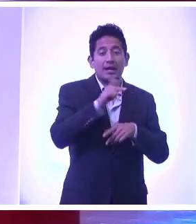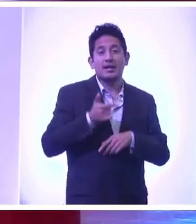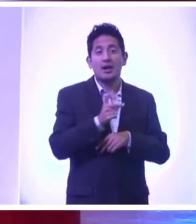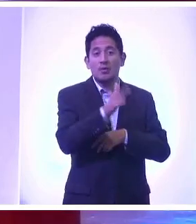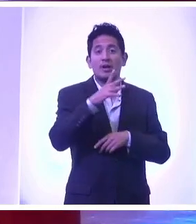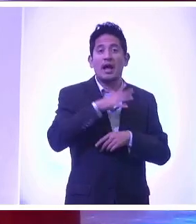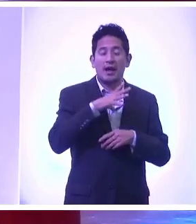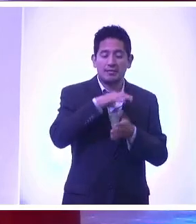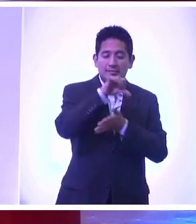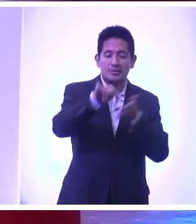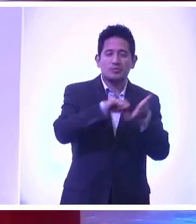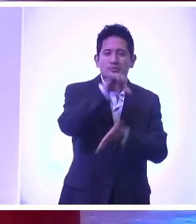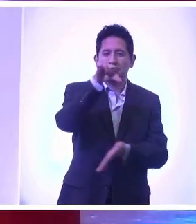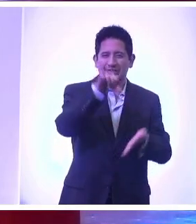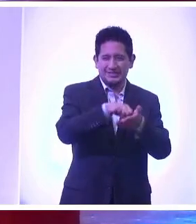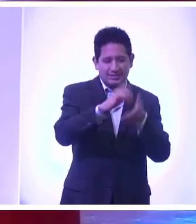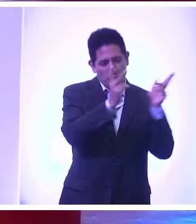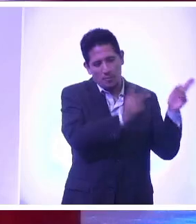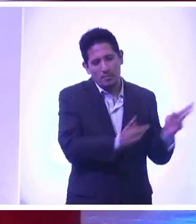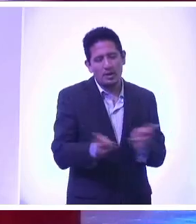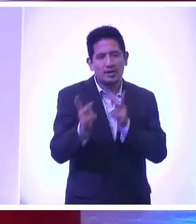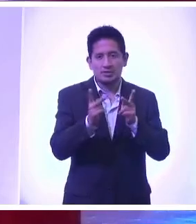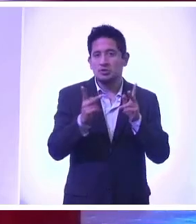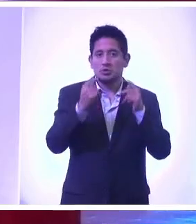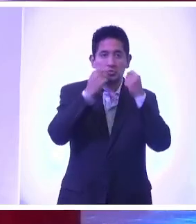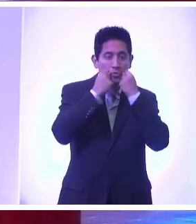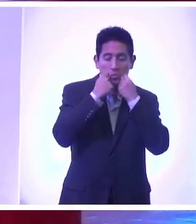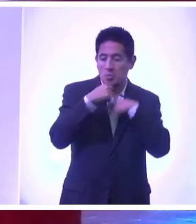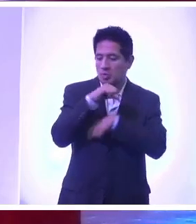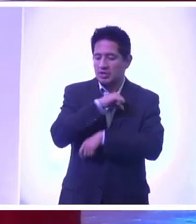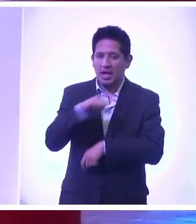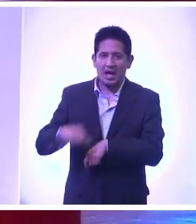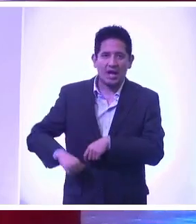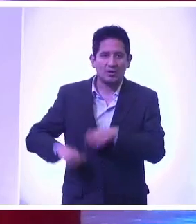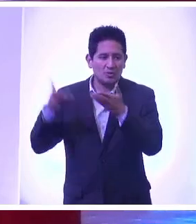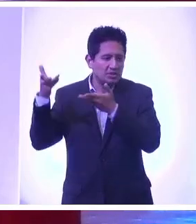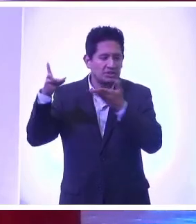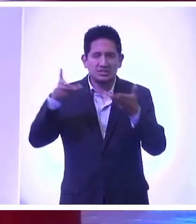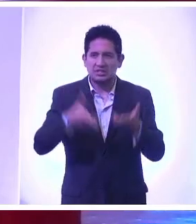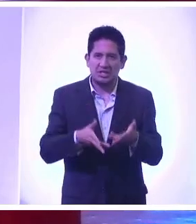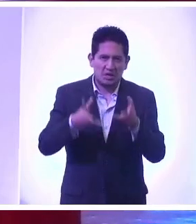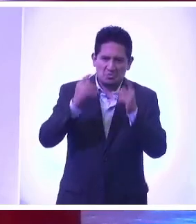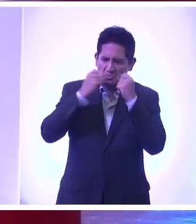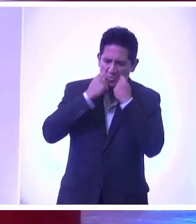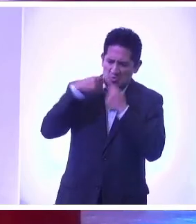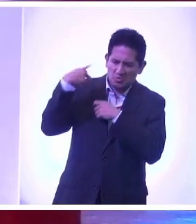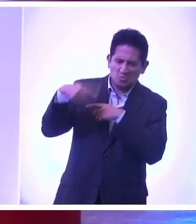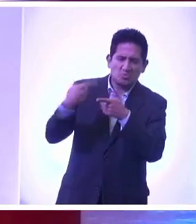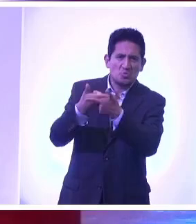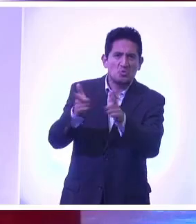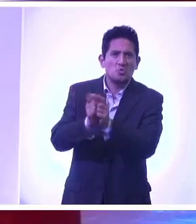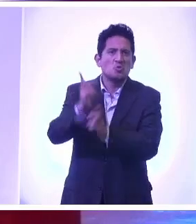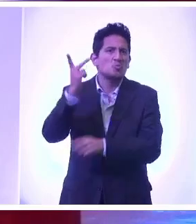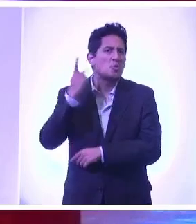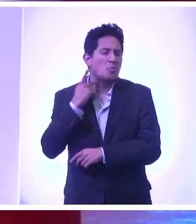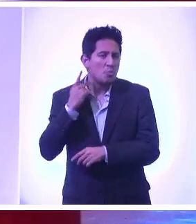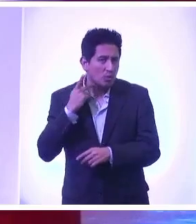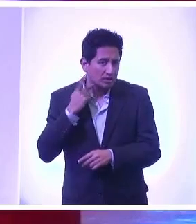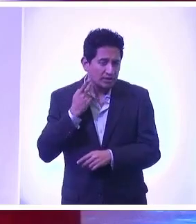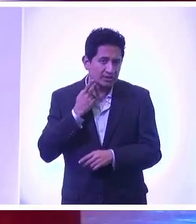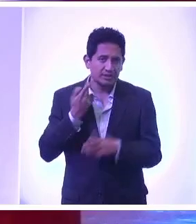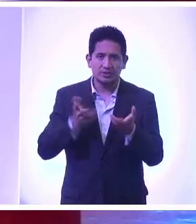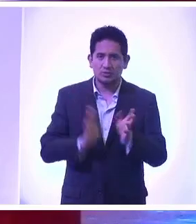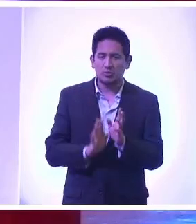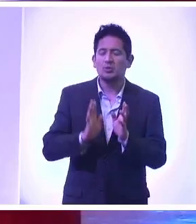planeación que llegue cualquier alcalde de cualquier partido político la política de desarrollo